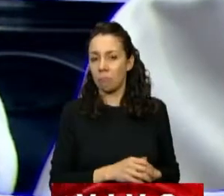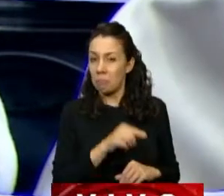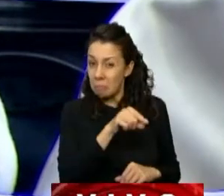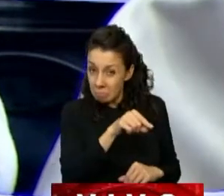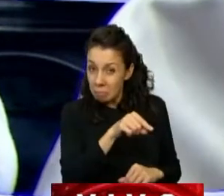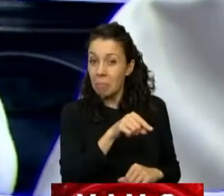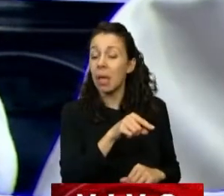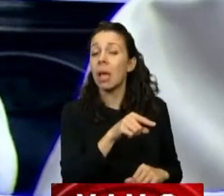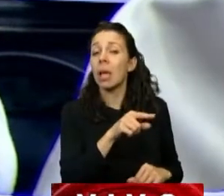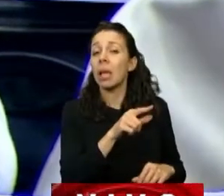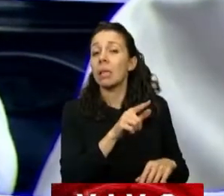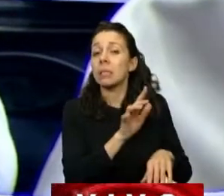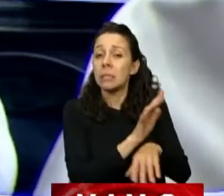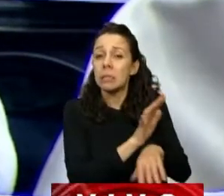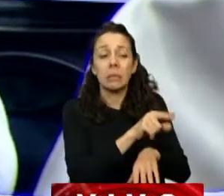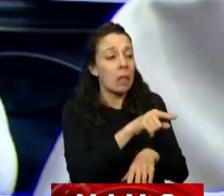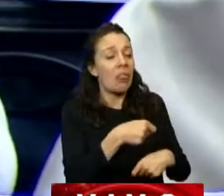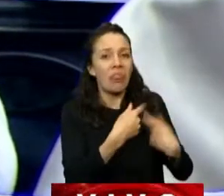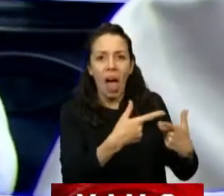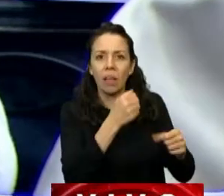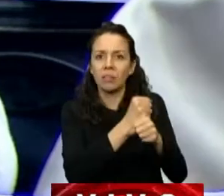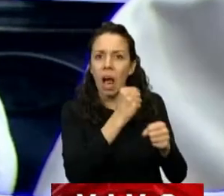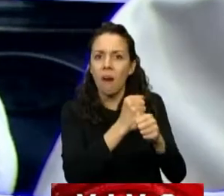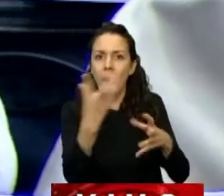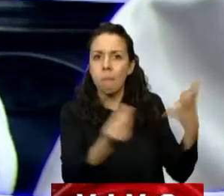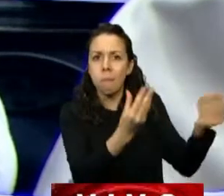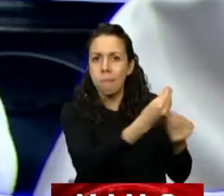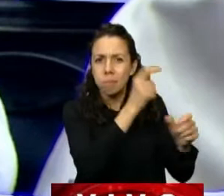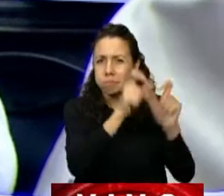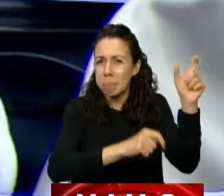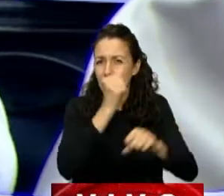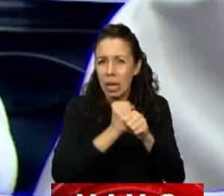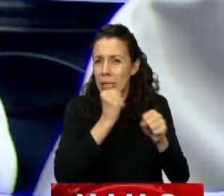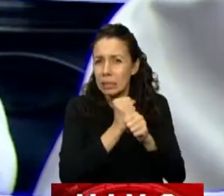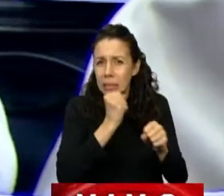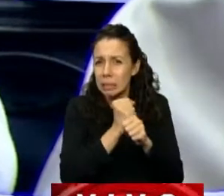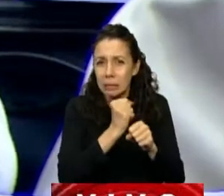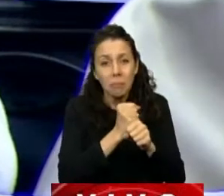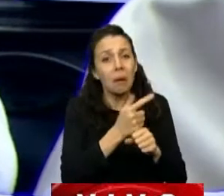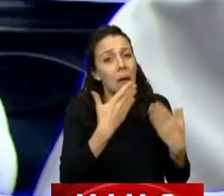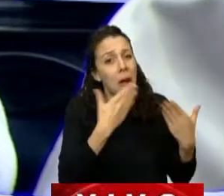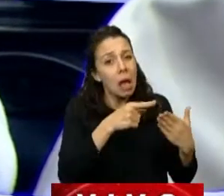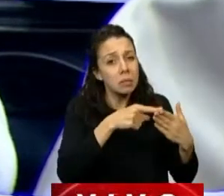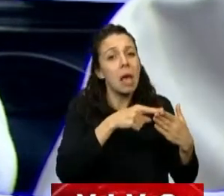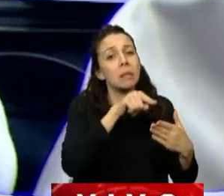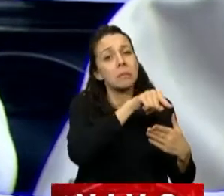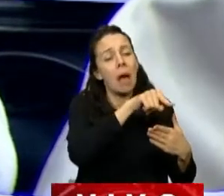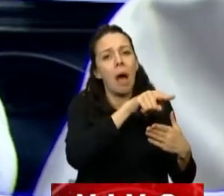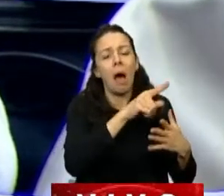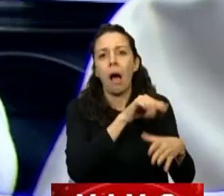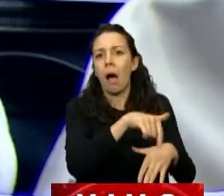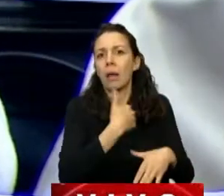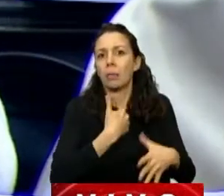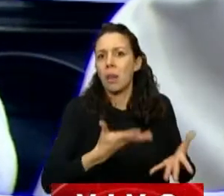a miles y miles de argentinos que exportan muchas veces sus talentos a todo el mundo. Ahora